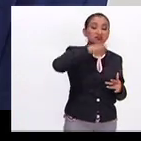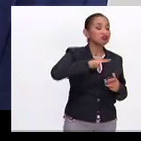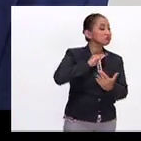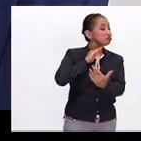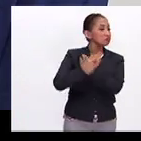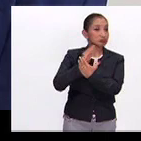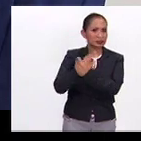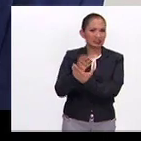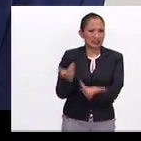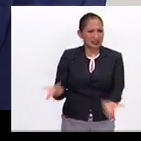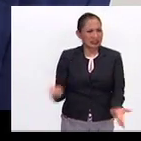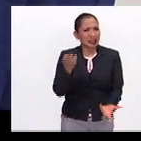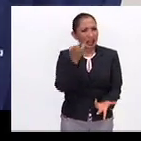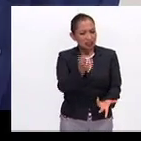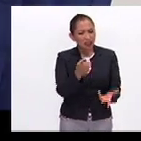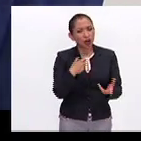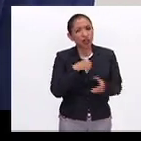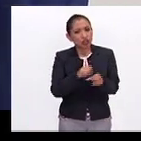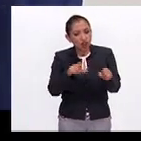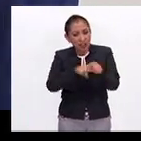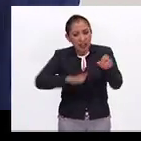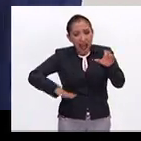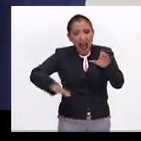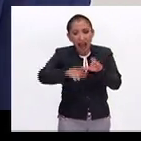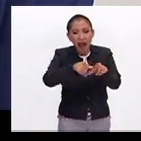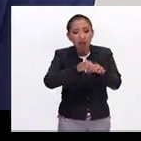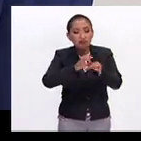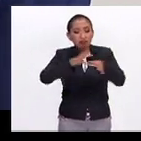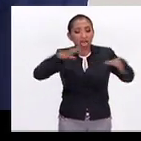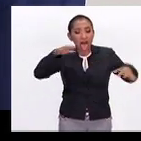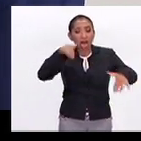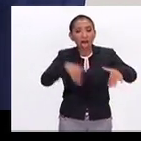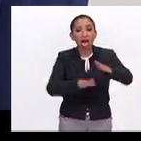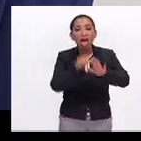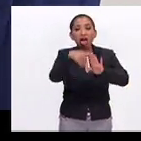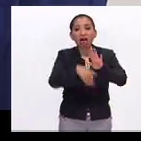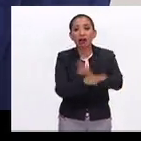inestable. ¿Cree que la educación y la cultura